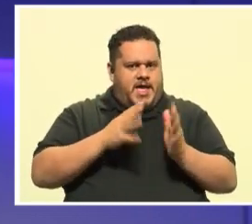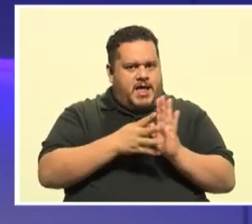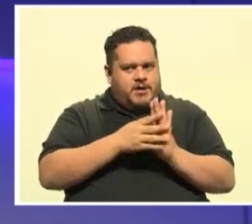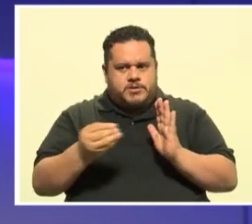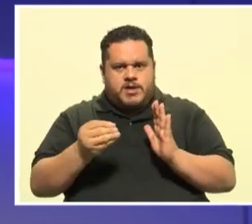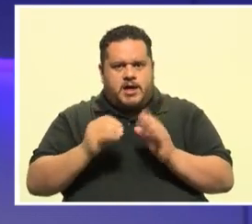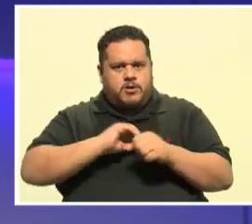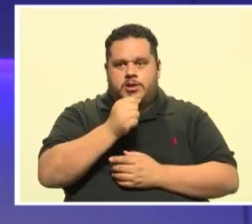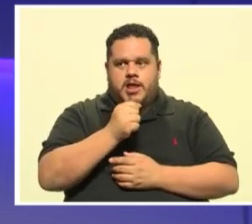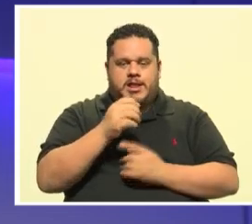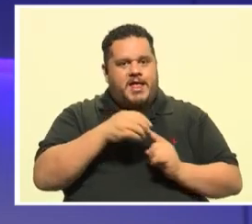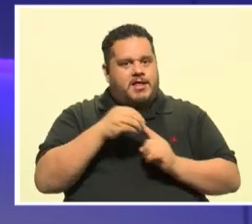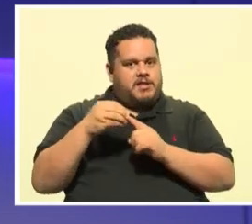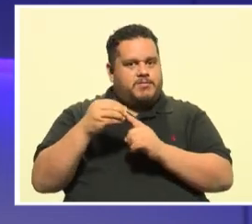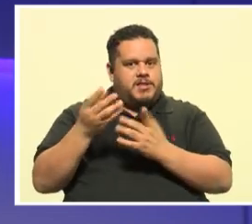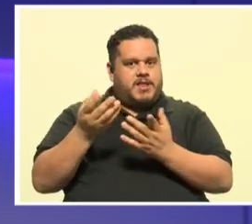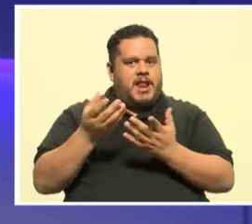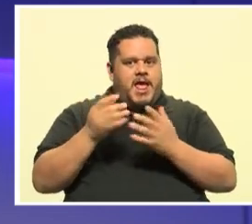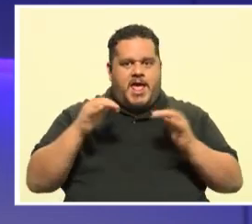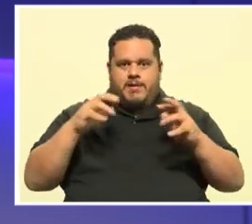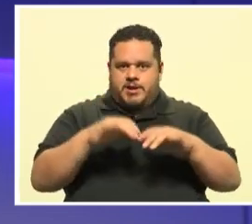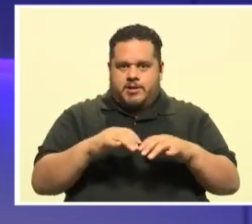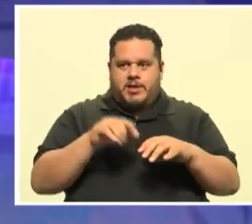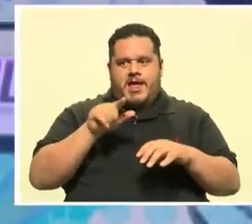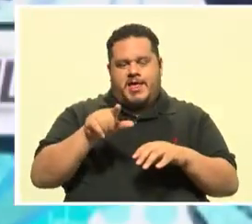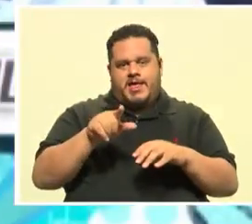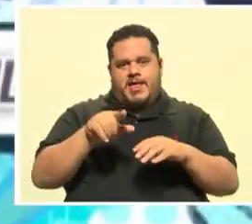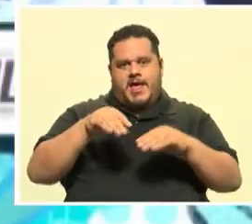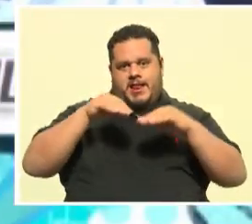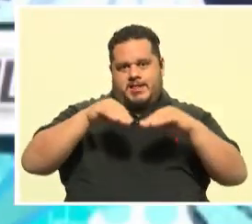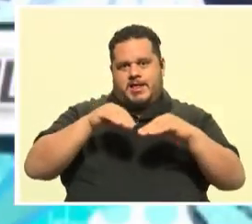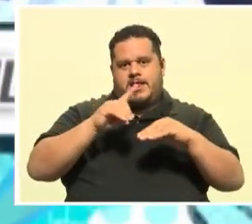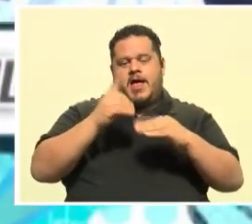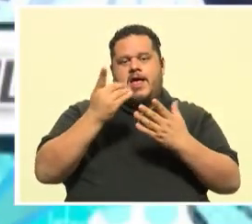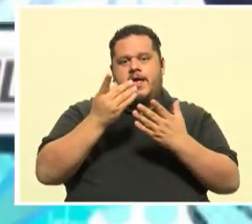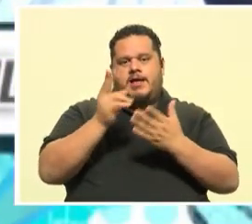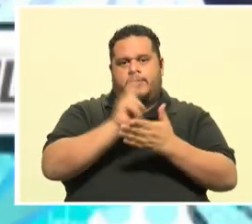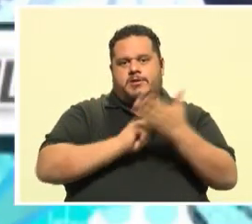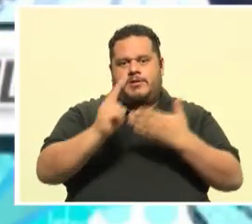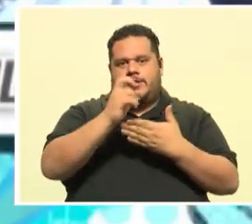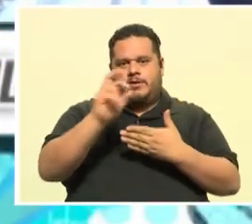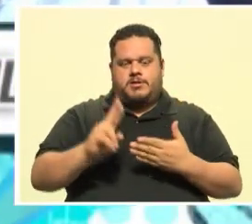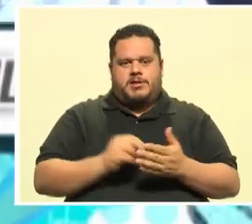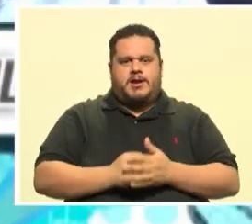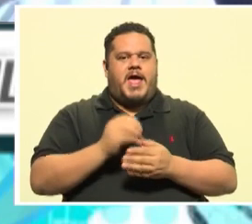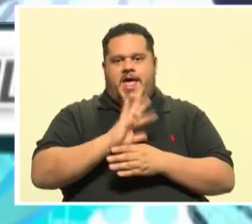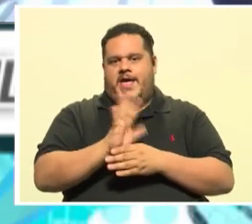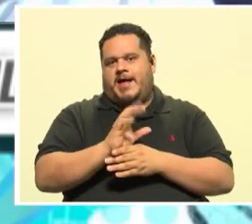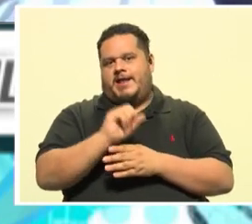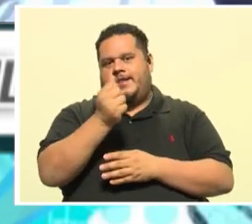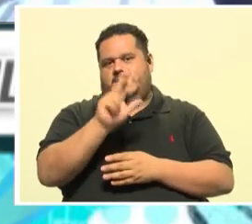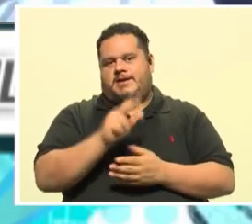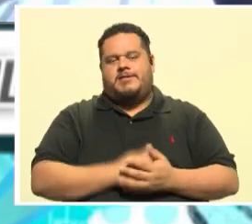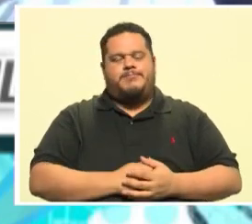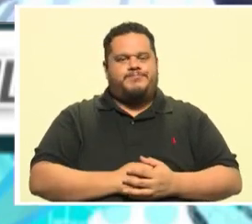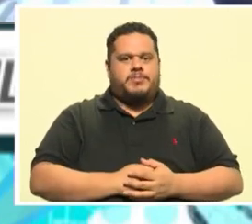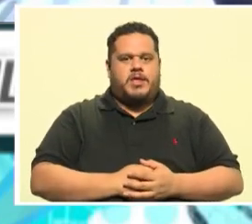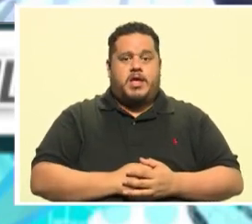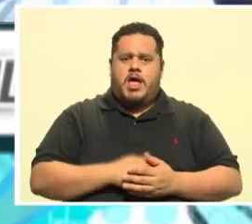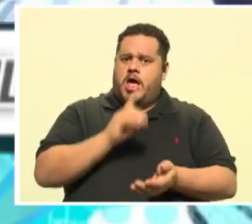del COVID-19. ¿Cómo afecta la pandemia a este fenómeno? ¿Qué pasa con las fronteras cerradas? ¿Qué